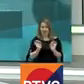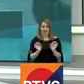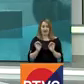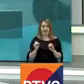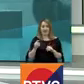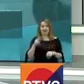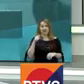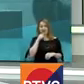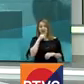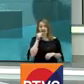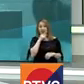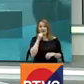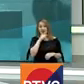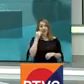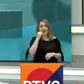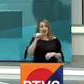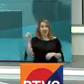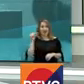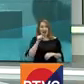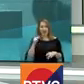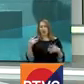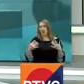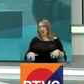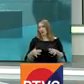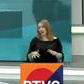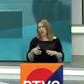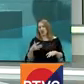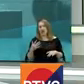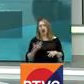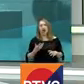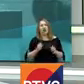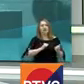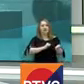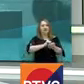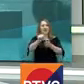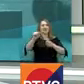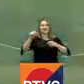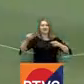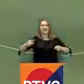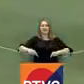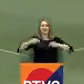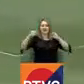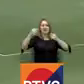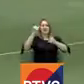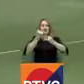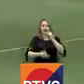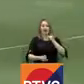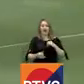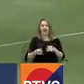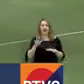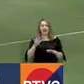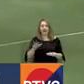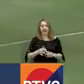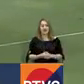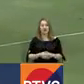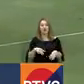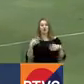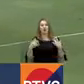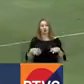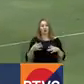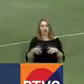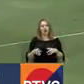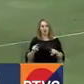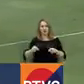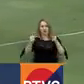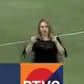independiente santafé femenino que en su historia y se instaló en la final de la copa libertadores así como lo escuchan y va a ser un partido muy